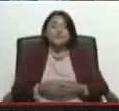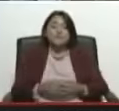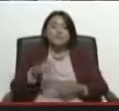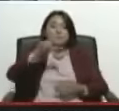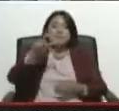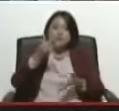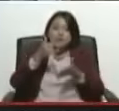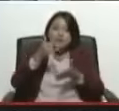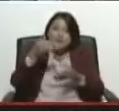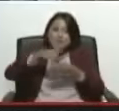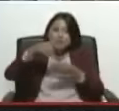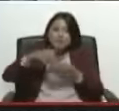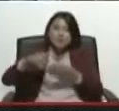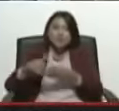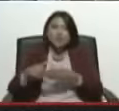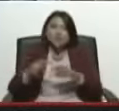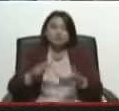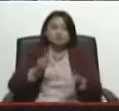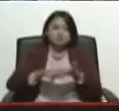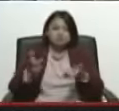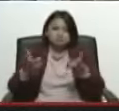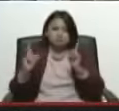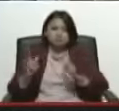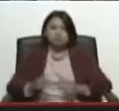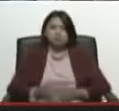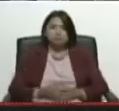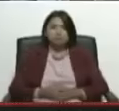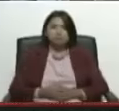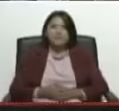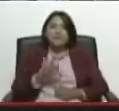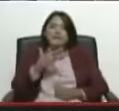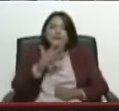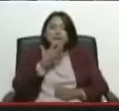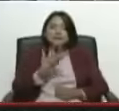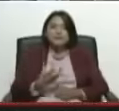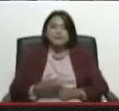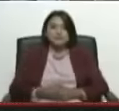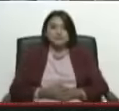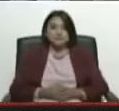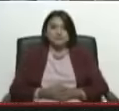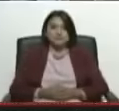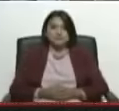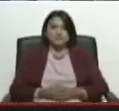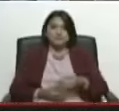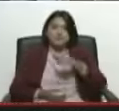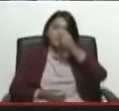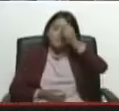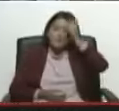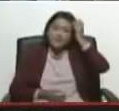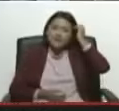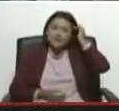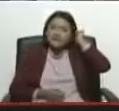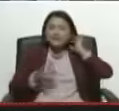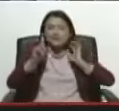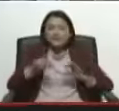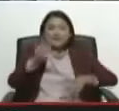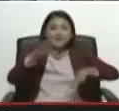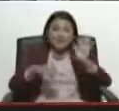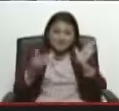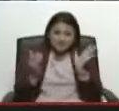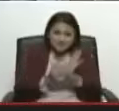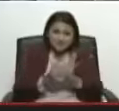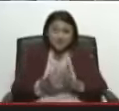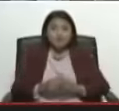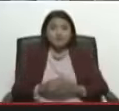20.694.124 electores están habilitados para votar en el referéndum consultivo del próximo 3 de diciembre. Además, ha dicho que